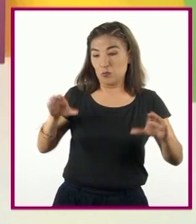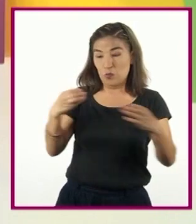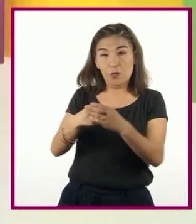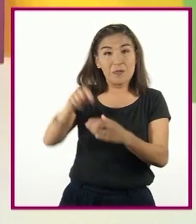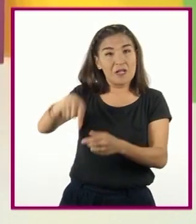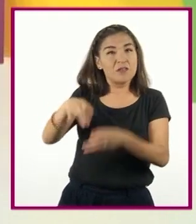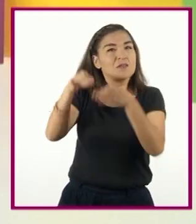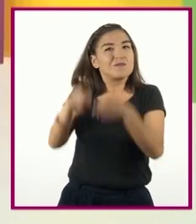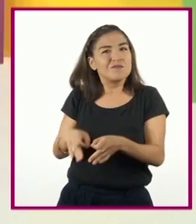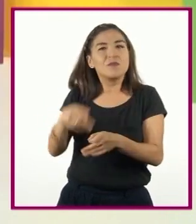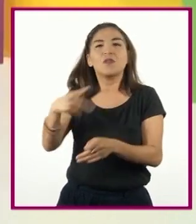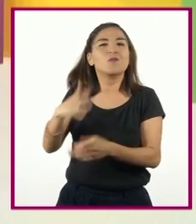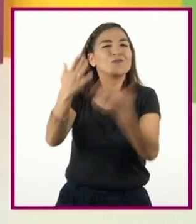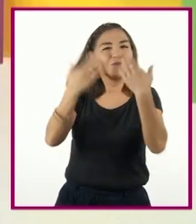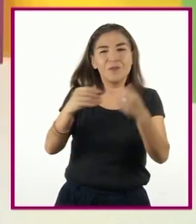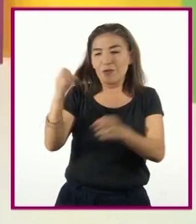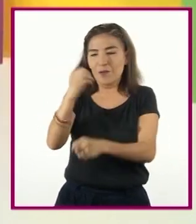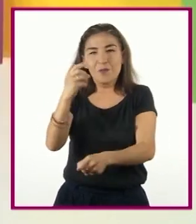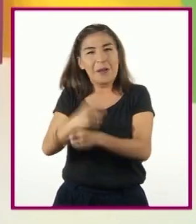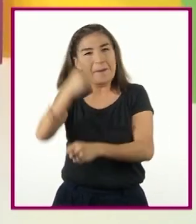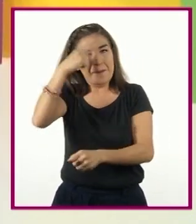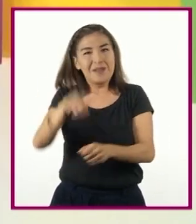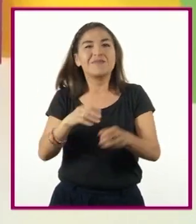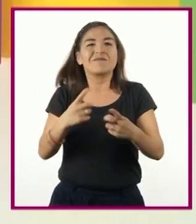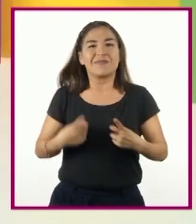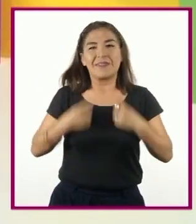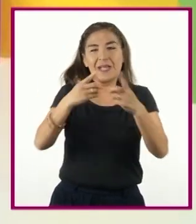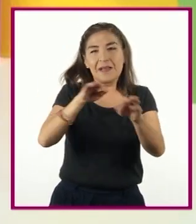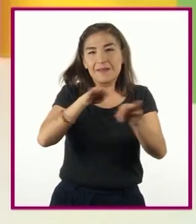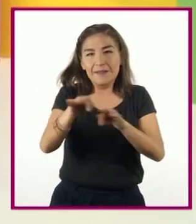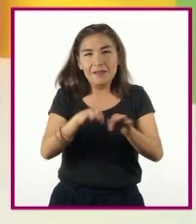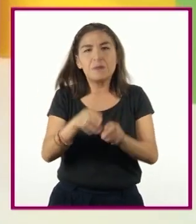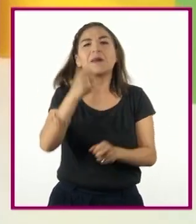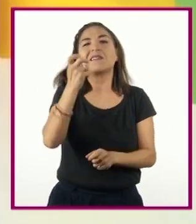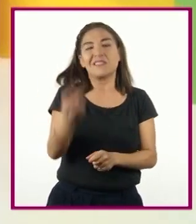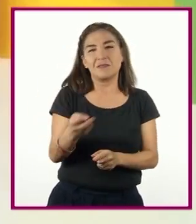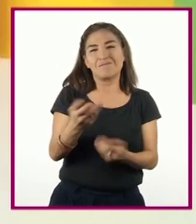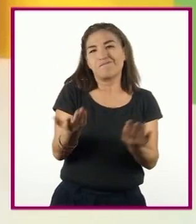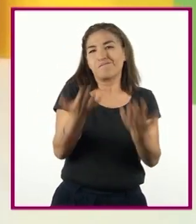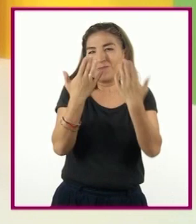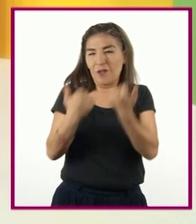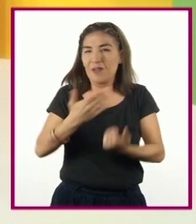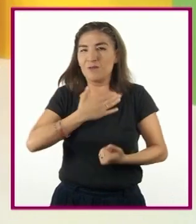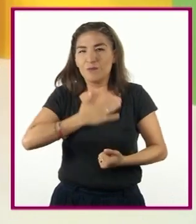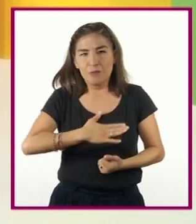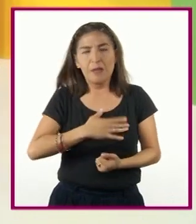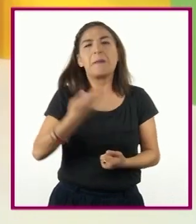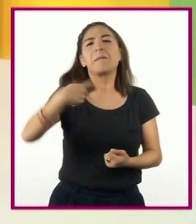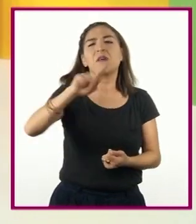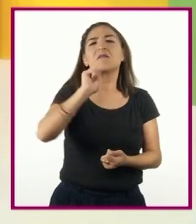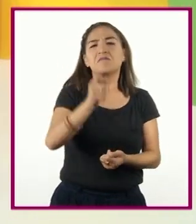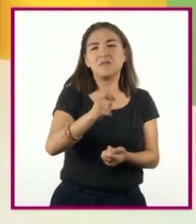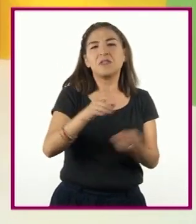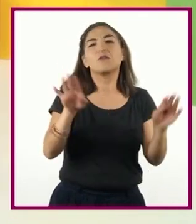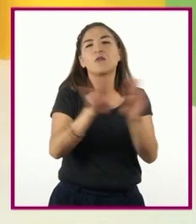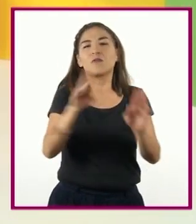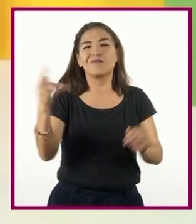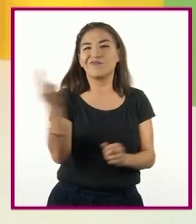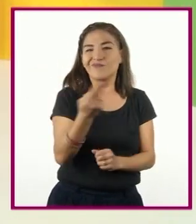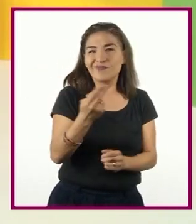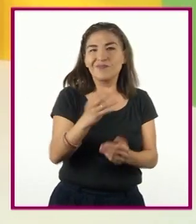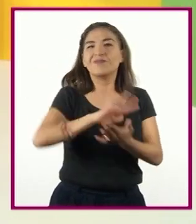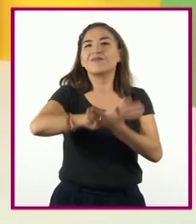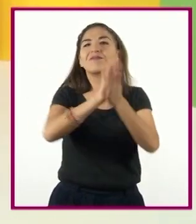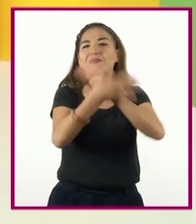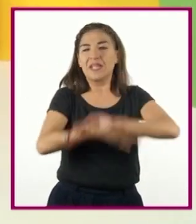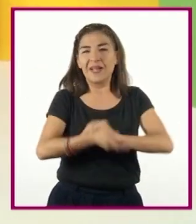de origen no hay oportunidades de trabajo, lo cual puede no ser justo, pero se convierte en una necesidad.